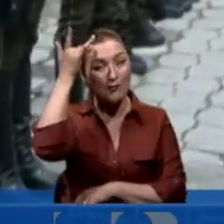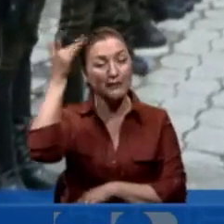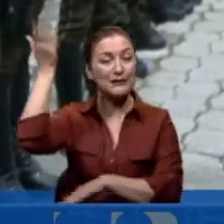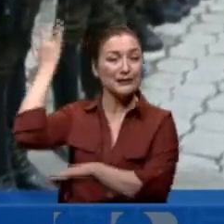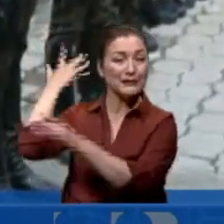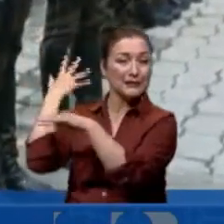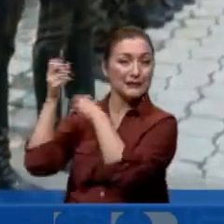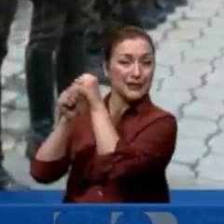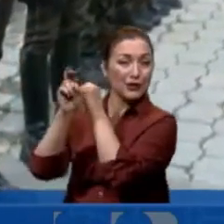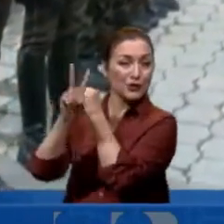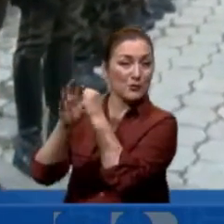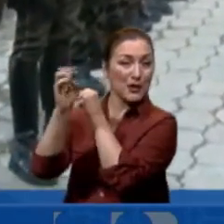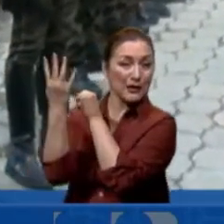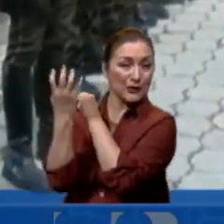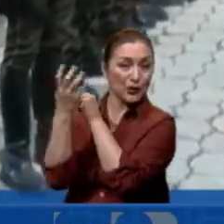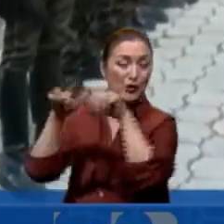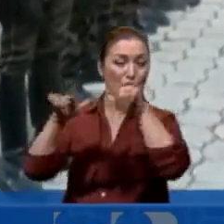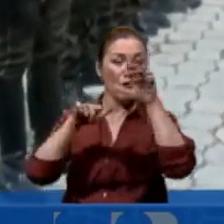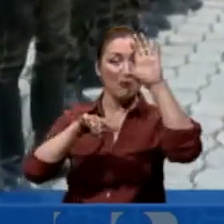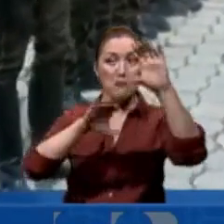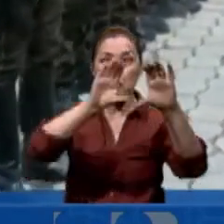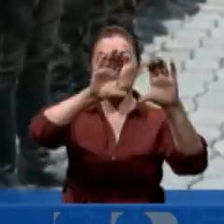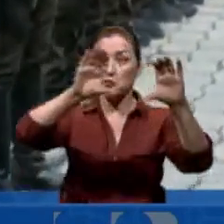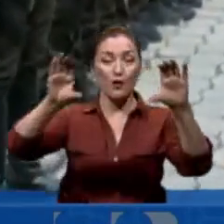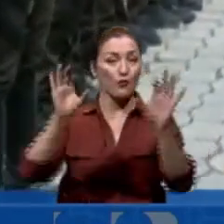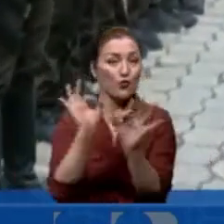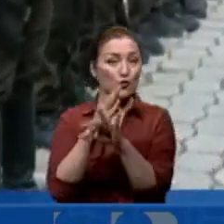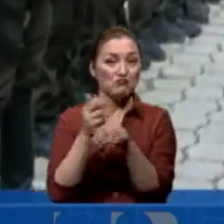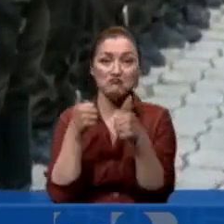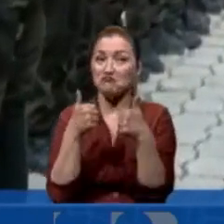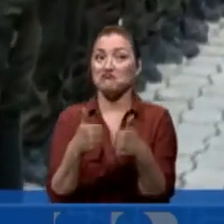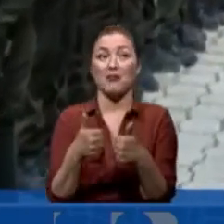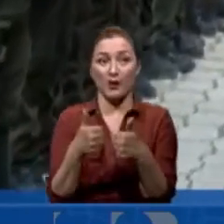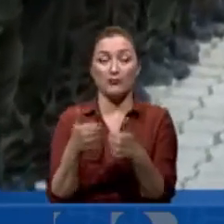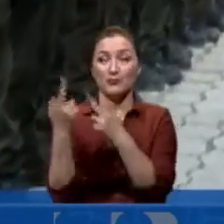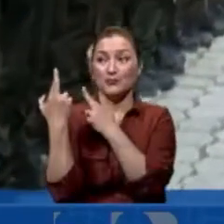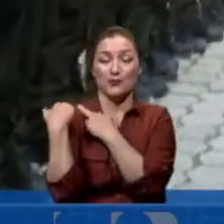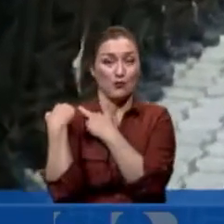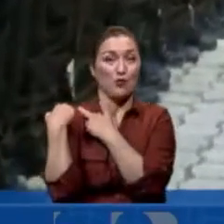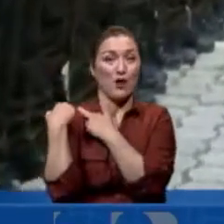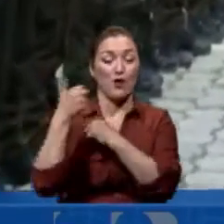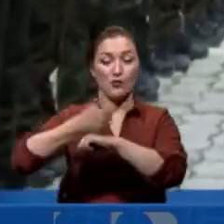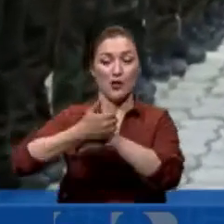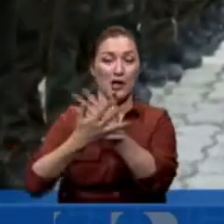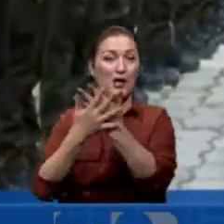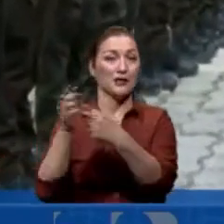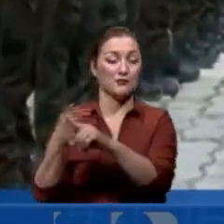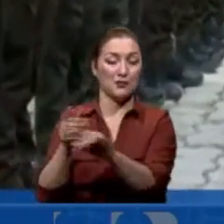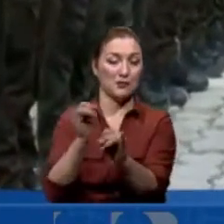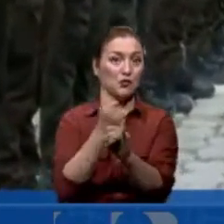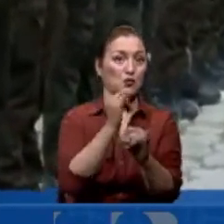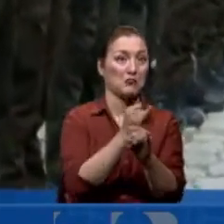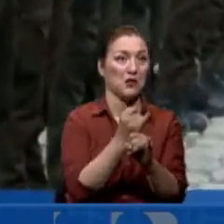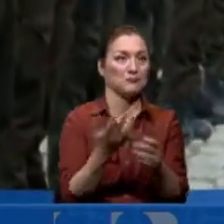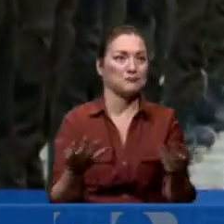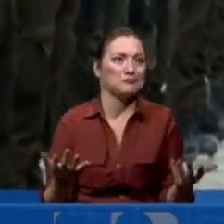cerrado en el 2014 se convirtió en un museo estaba funcionando bastante bien estaba encargado por el snip y por otras instituciones